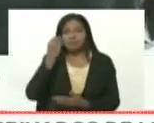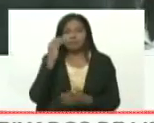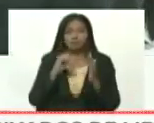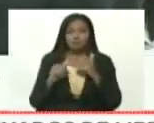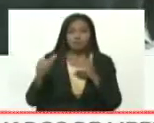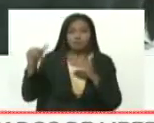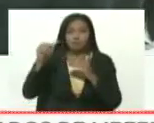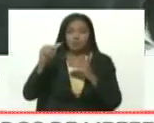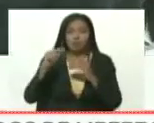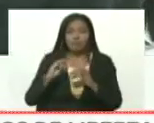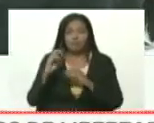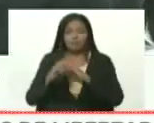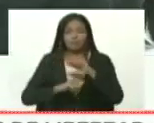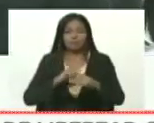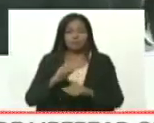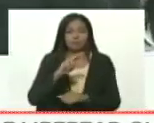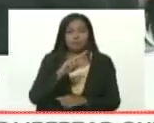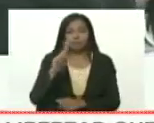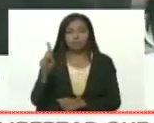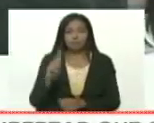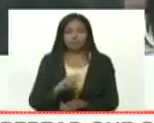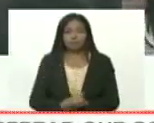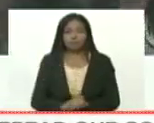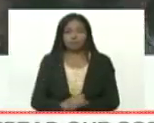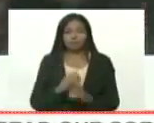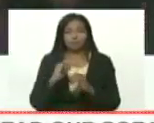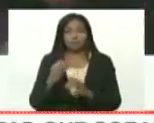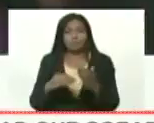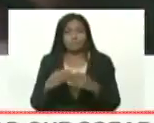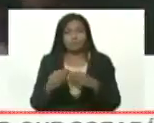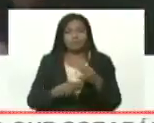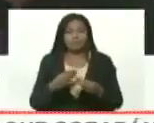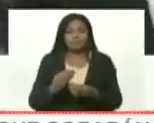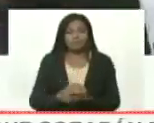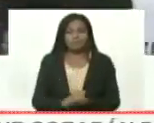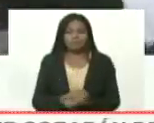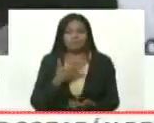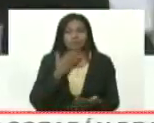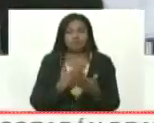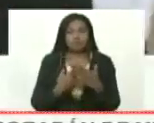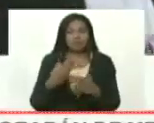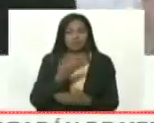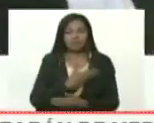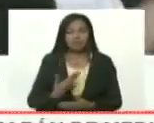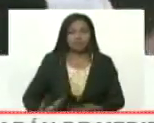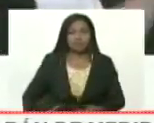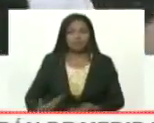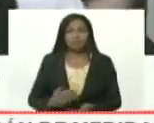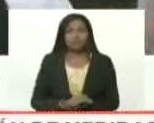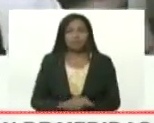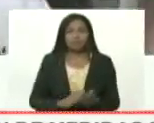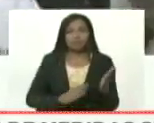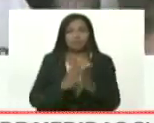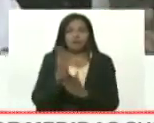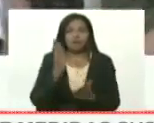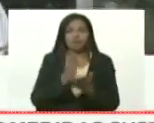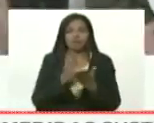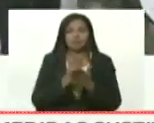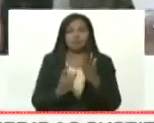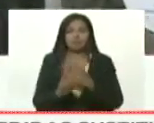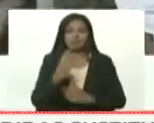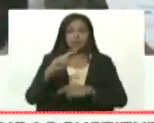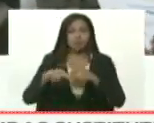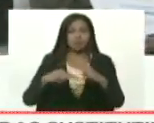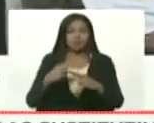superior en este siglo XXI. Okay. Así va a ser. Okay. Gracias, señor presidente. Gracias a ti. ¡Dale siempre!